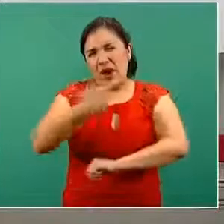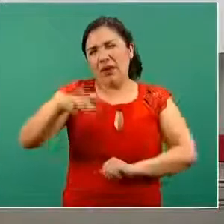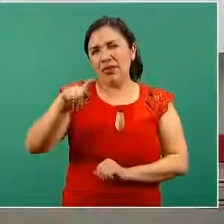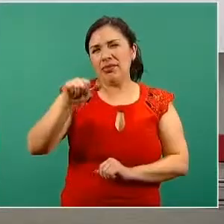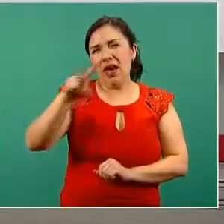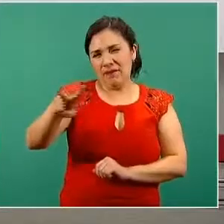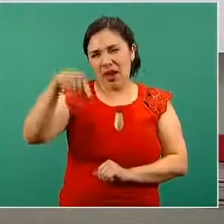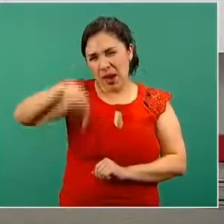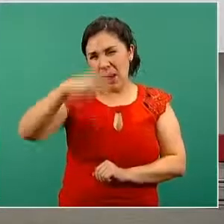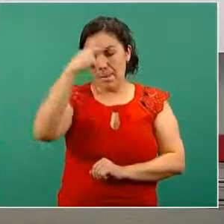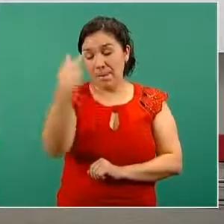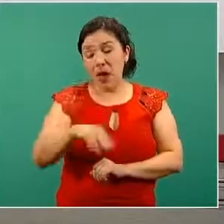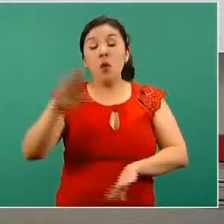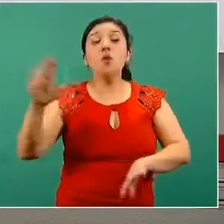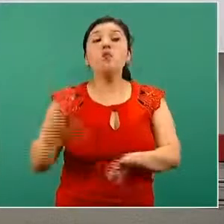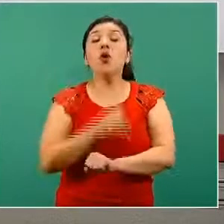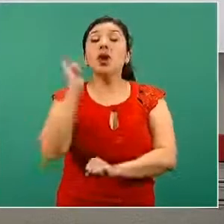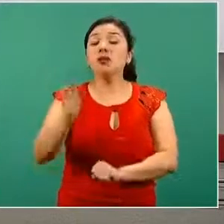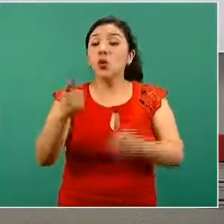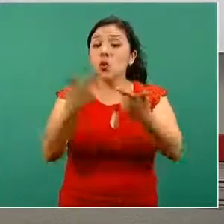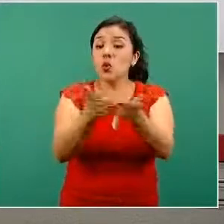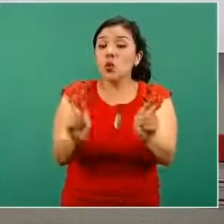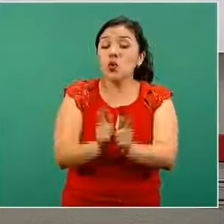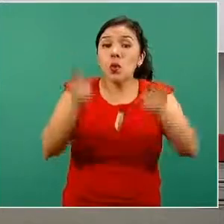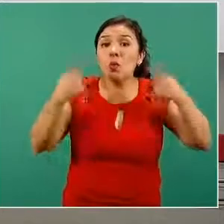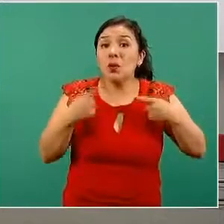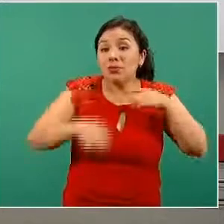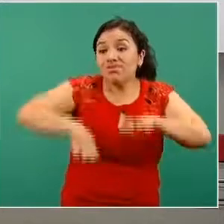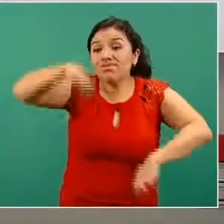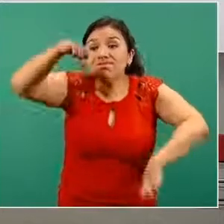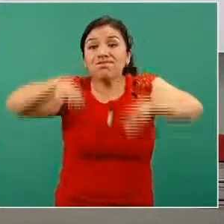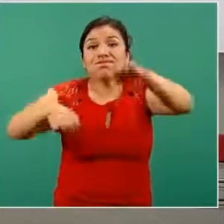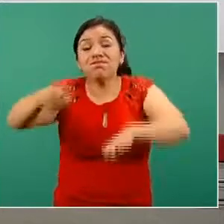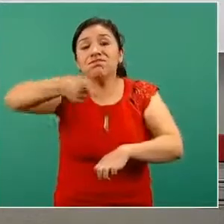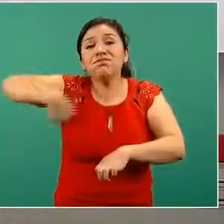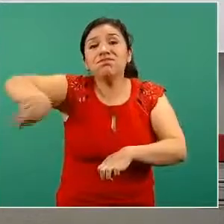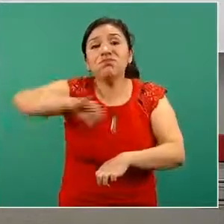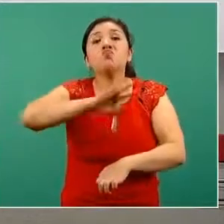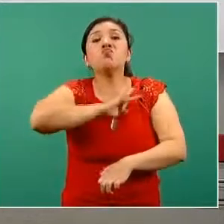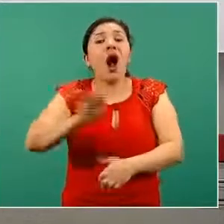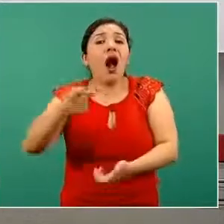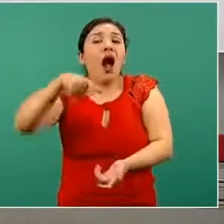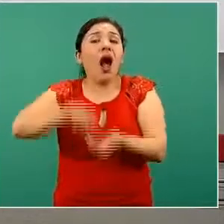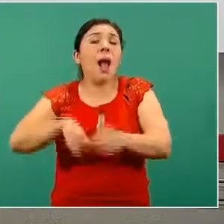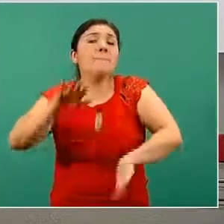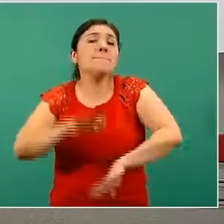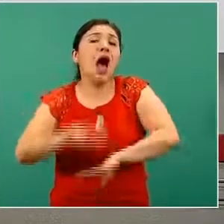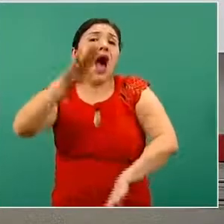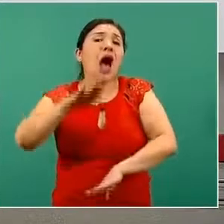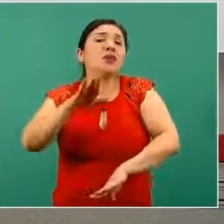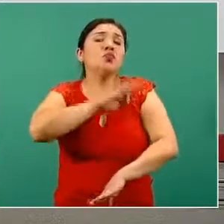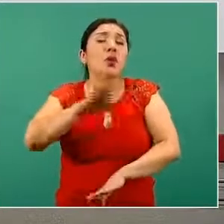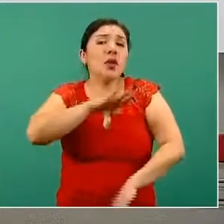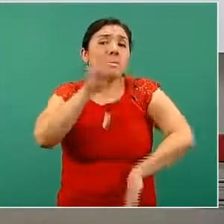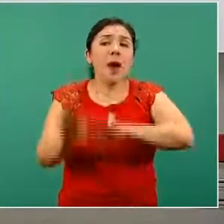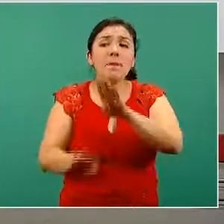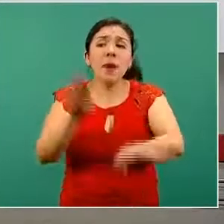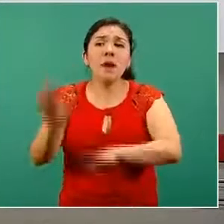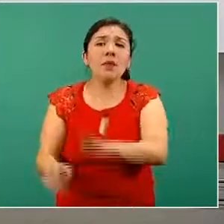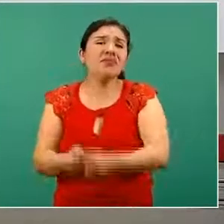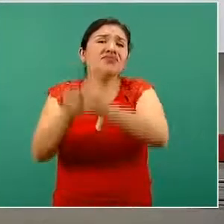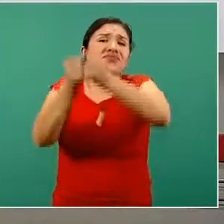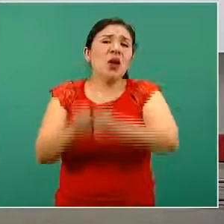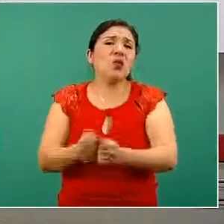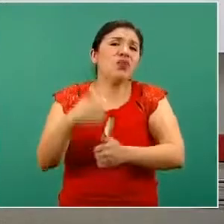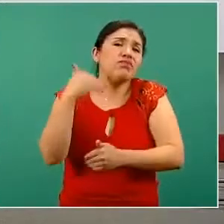México, dado que como grupo poblacional son los que contribuyen y representan la mayor mortalidad y letalidad